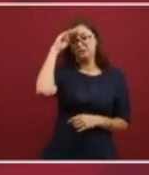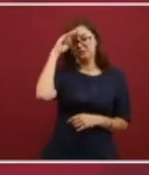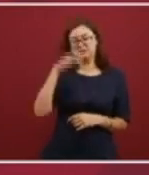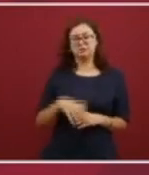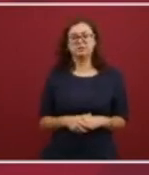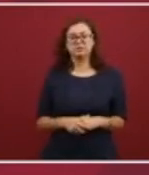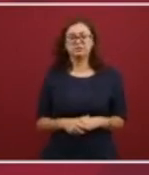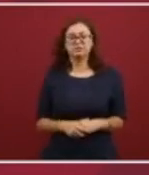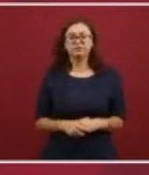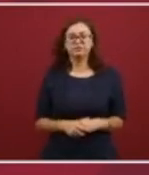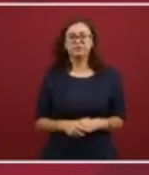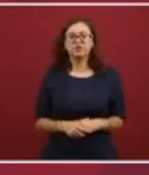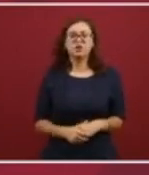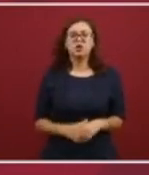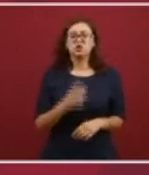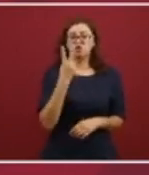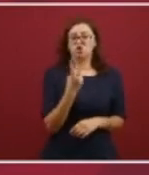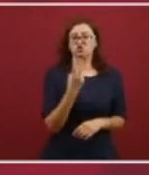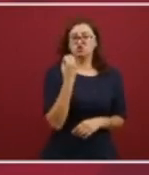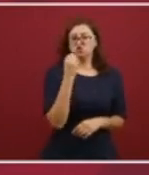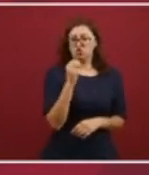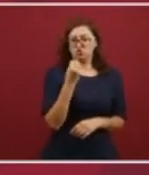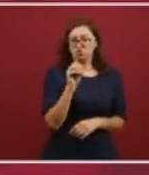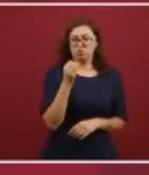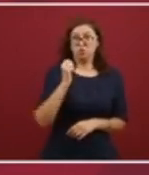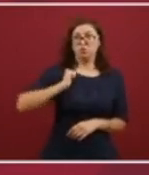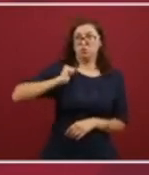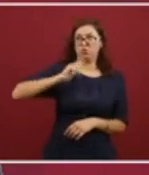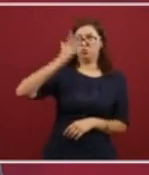después del 2 de octubre los periódicos.